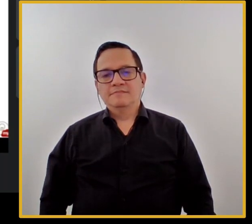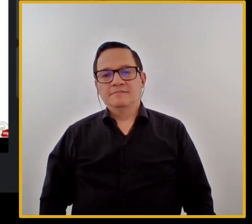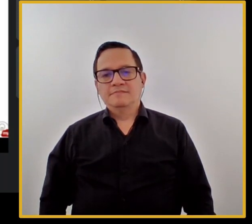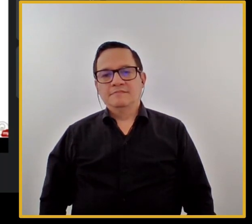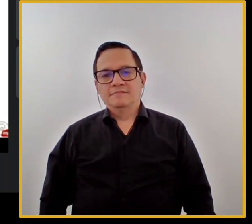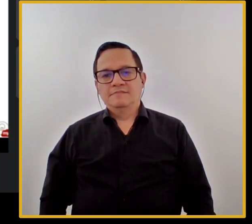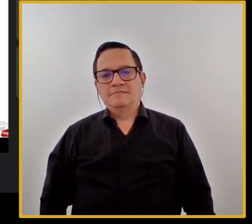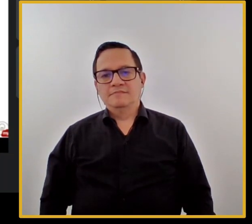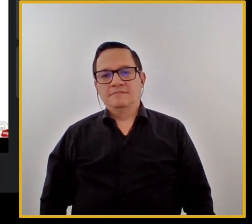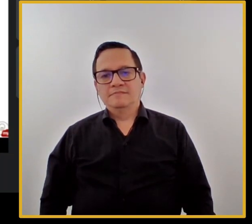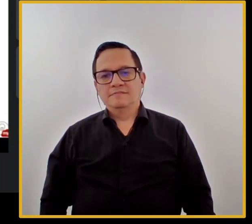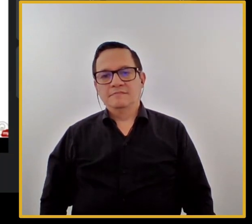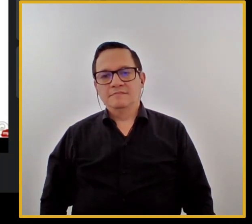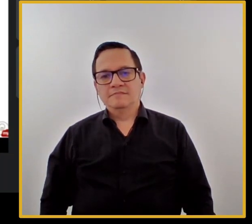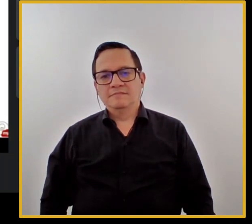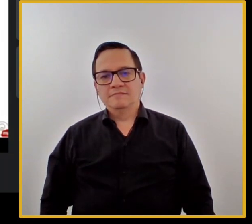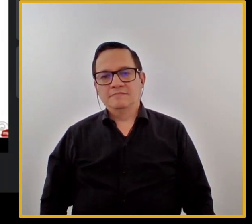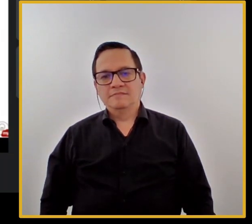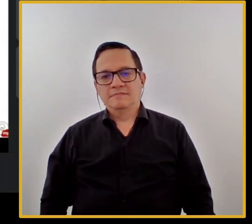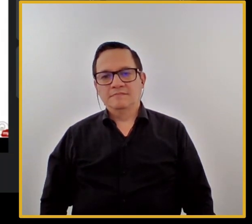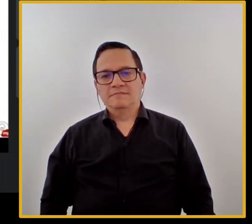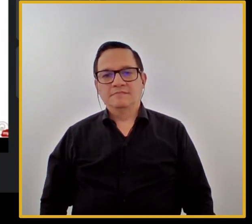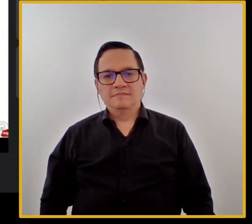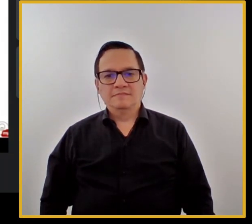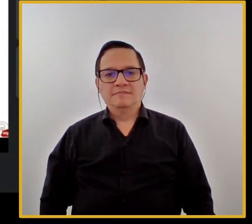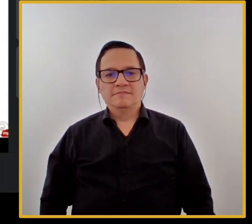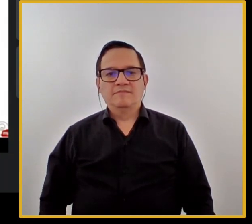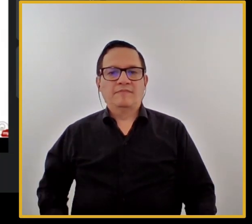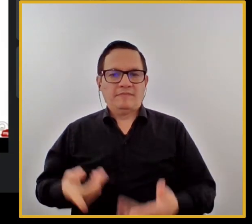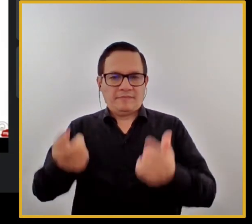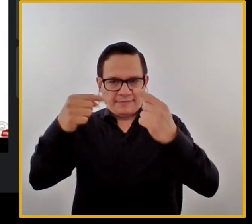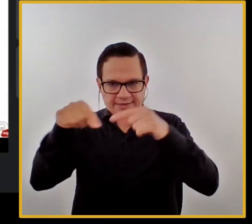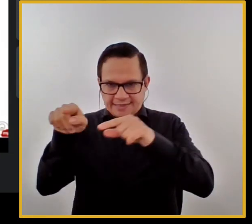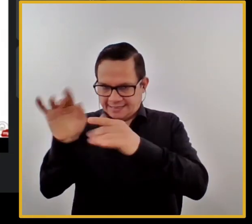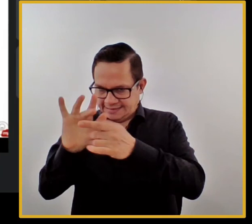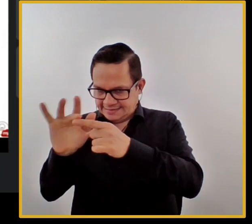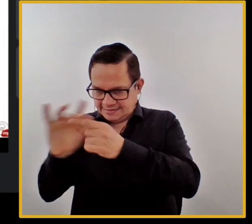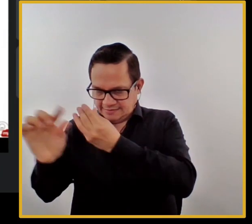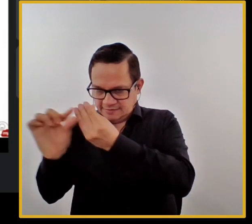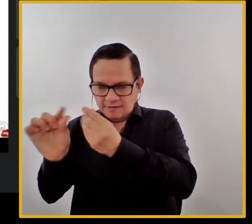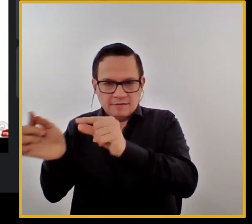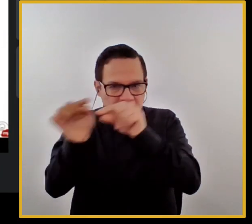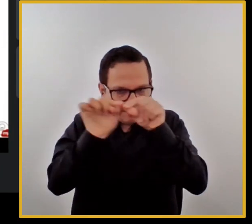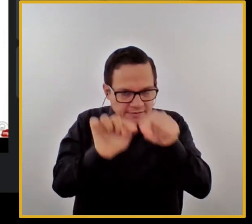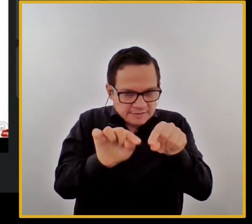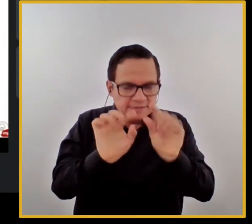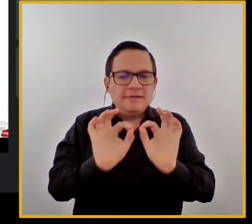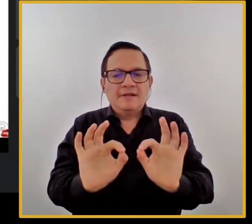¿no? Entonces por eso acá puedo dejar